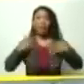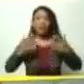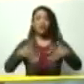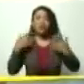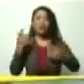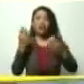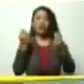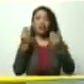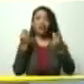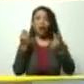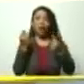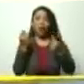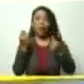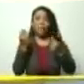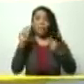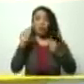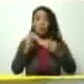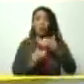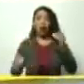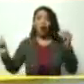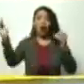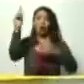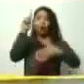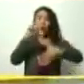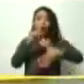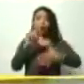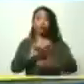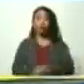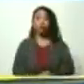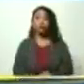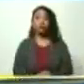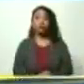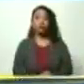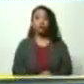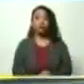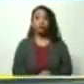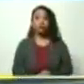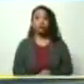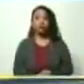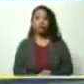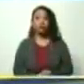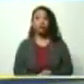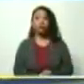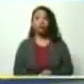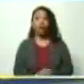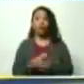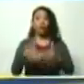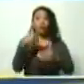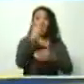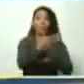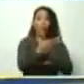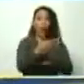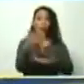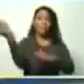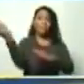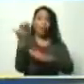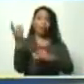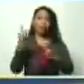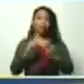salario mínimo más alto del continente latinoamericano caribeño después vinieron las sanciones